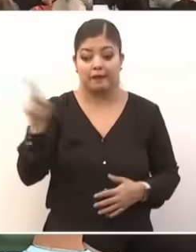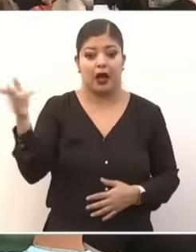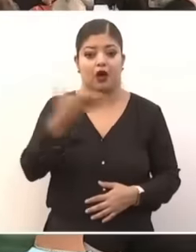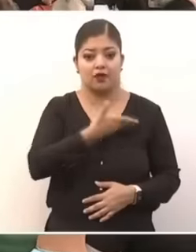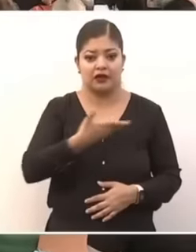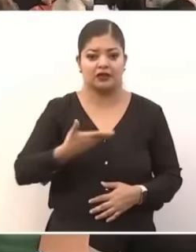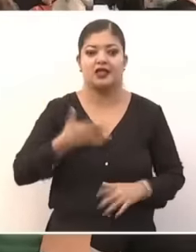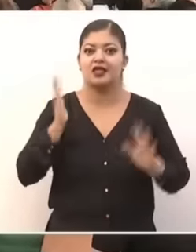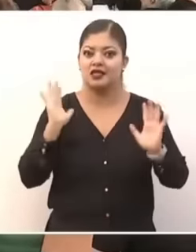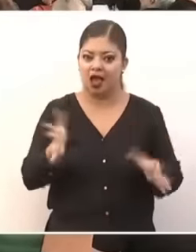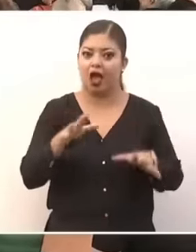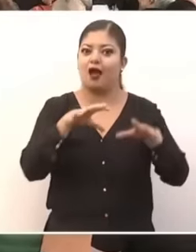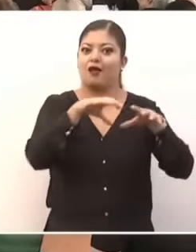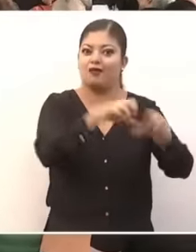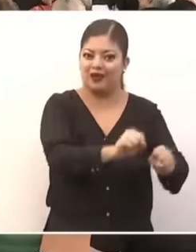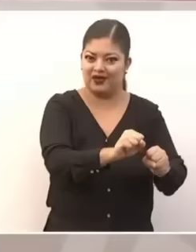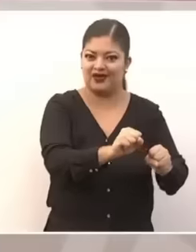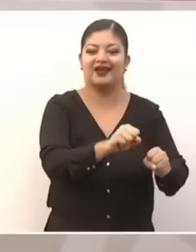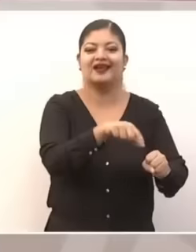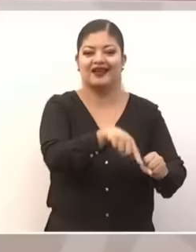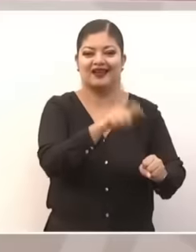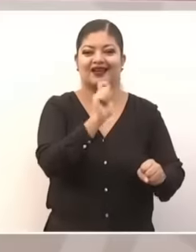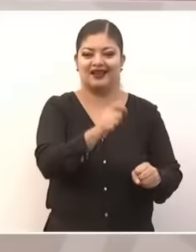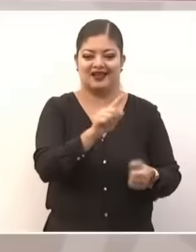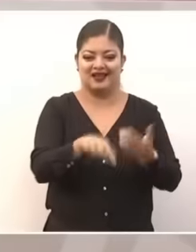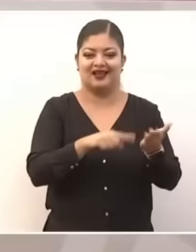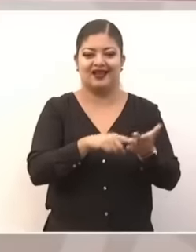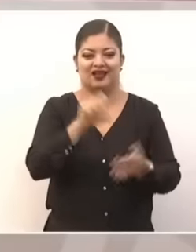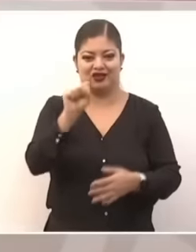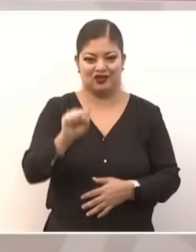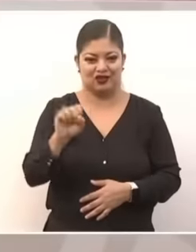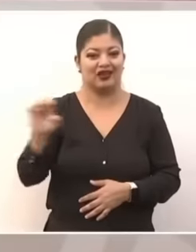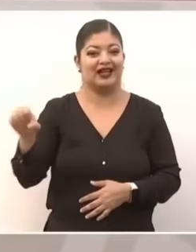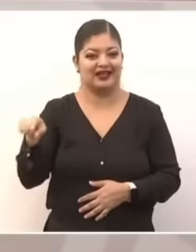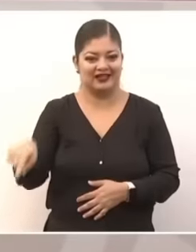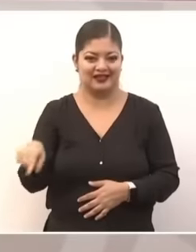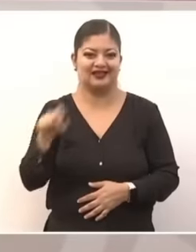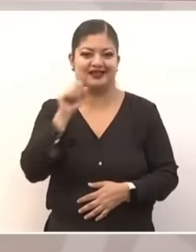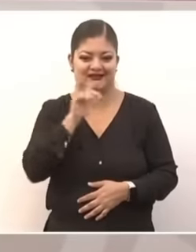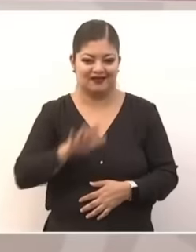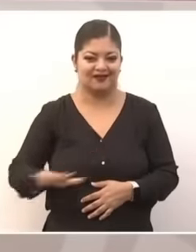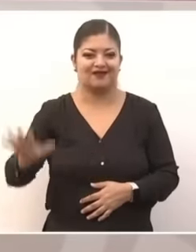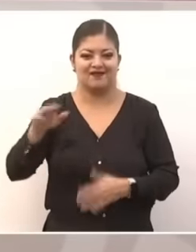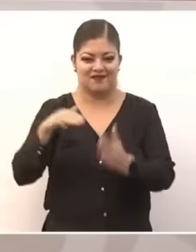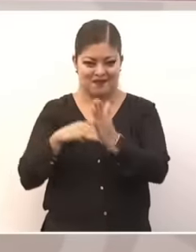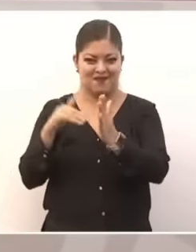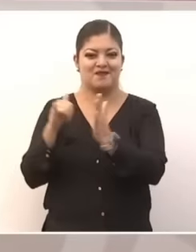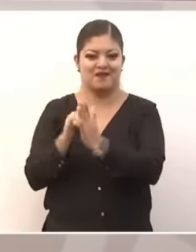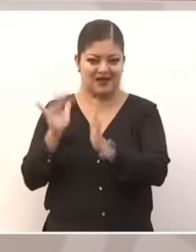ya recuperó los trenes de pasajeros en el sureste, el interoceánico, el Tren Maya.